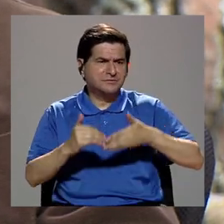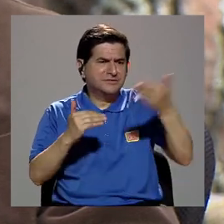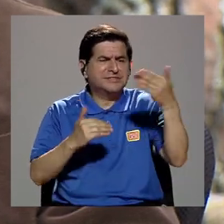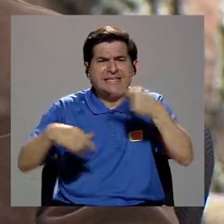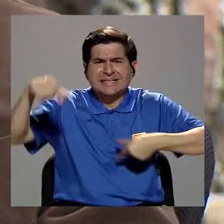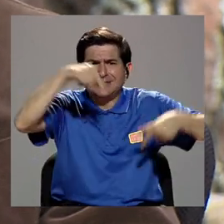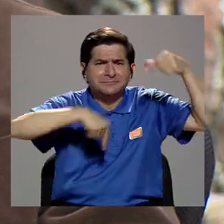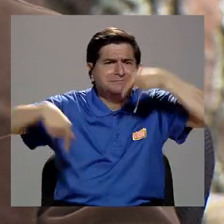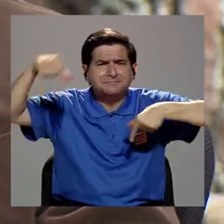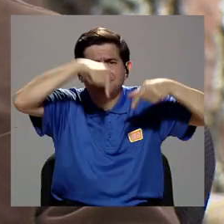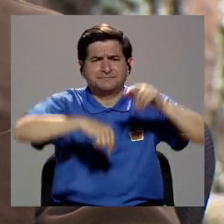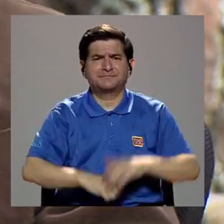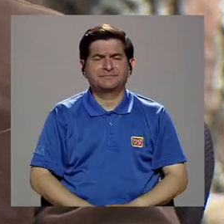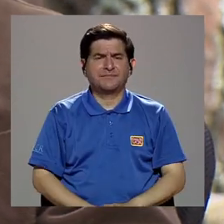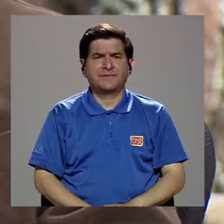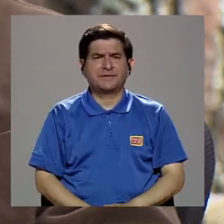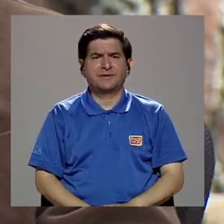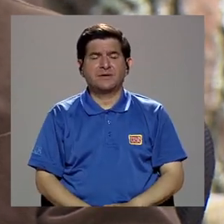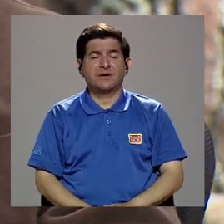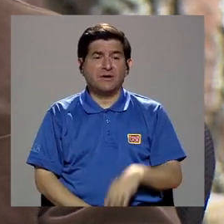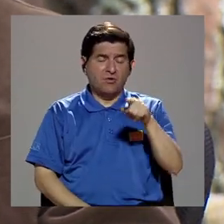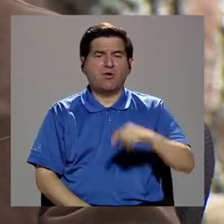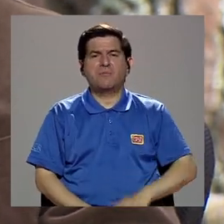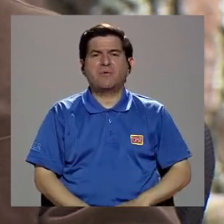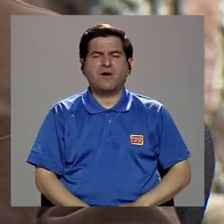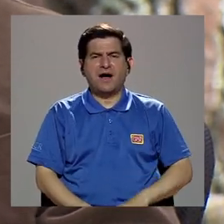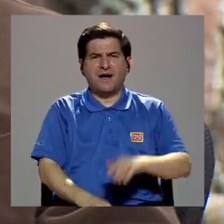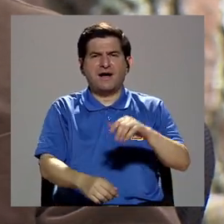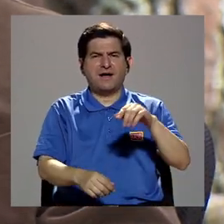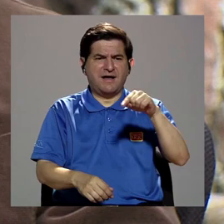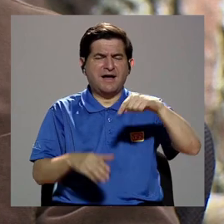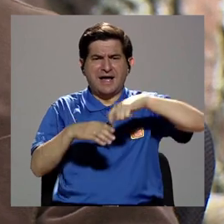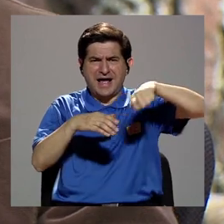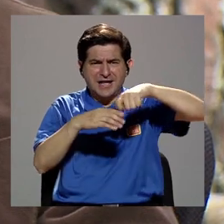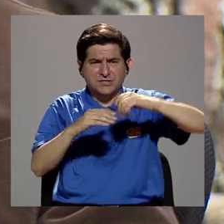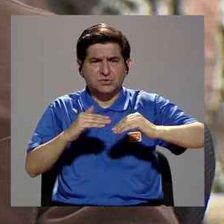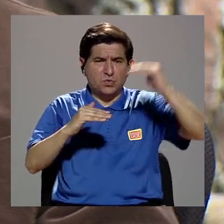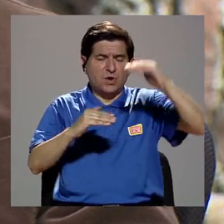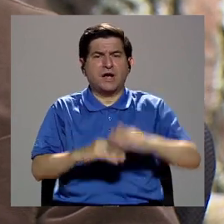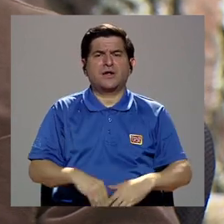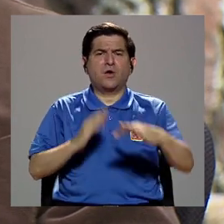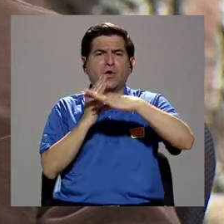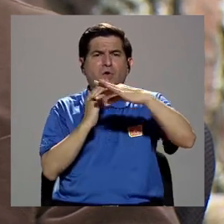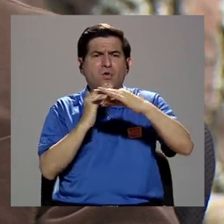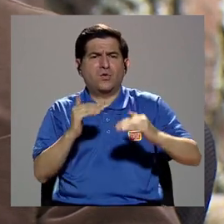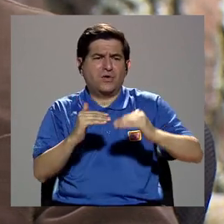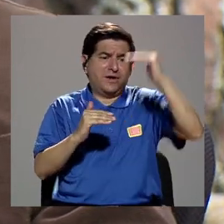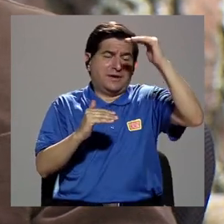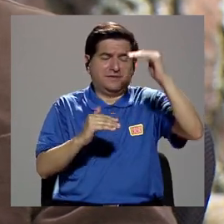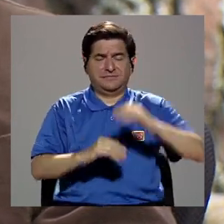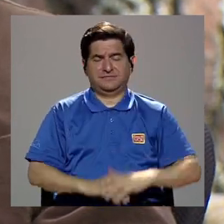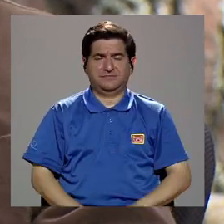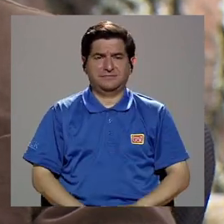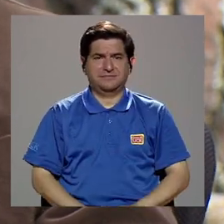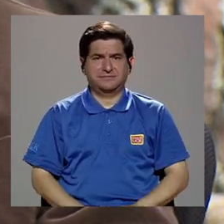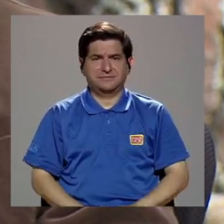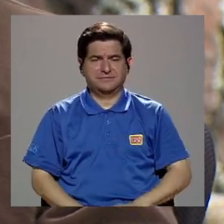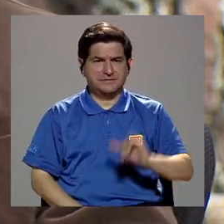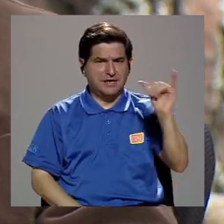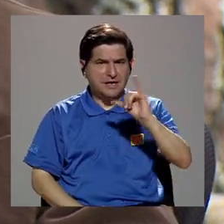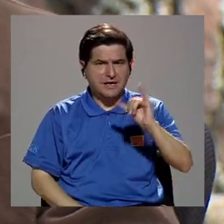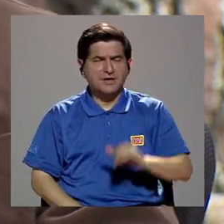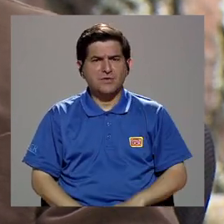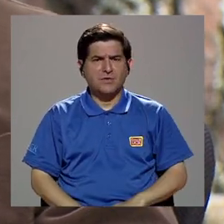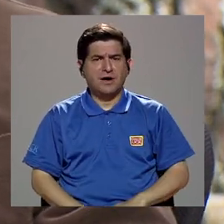además son elementos químicos, como la gente que tiene el azúcar alto y los colesteroles altos, llámese colesterol y triglicéridos. Que